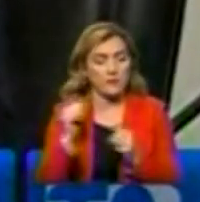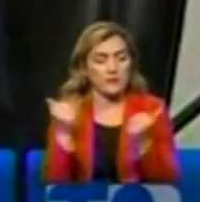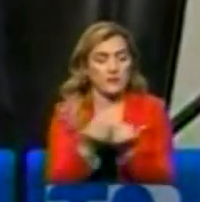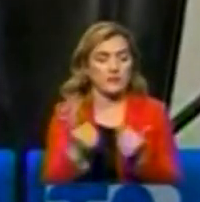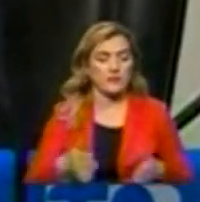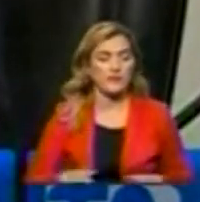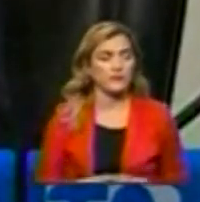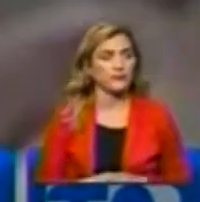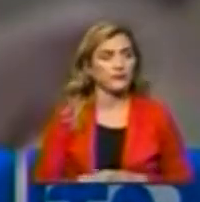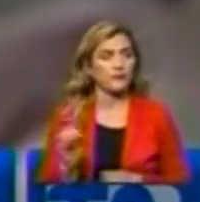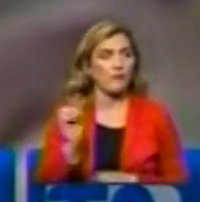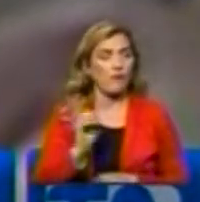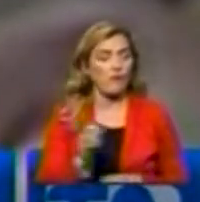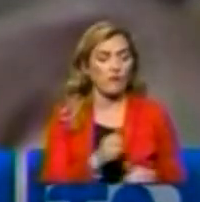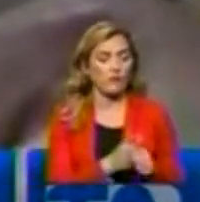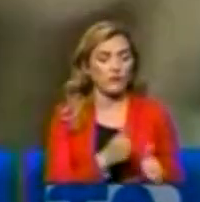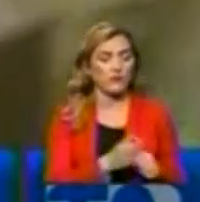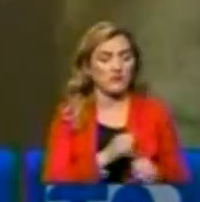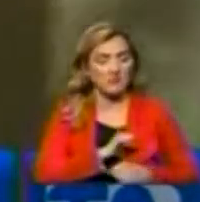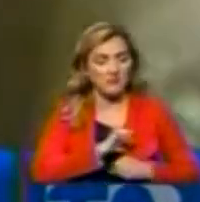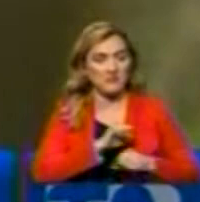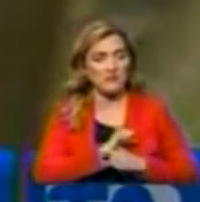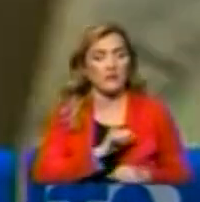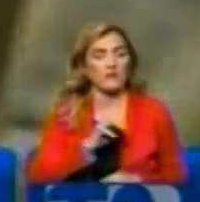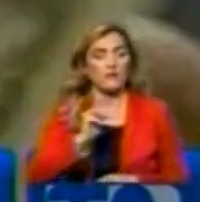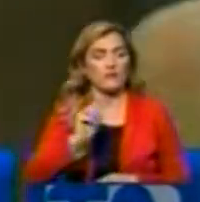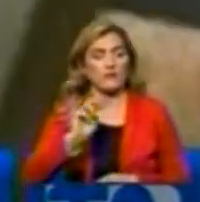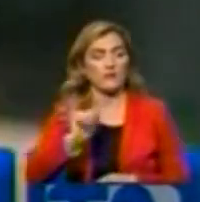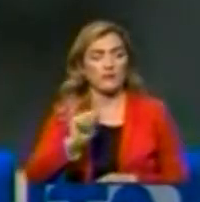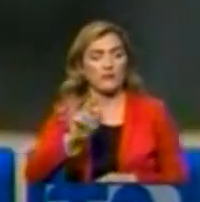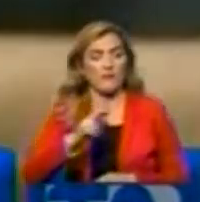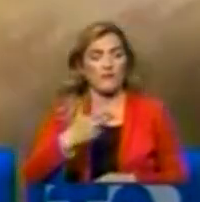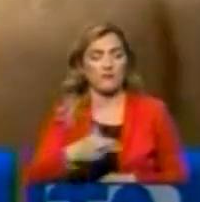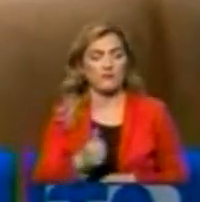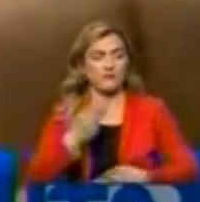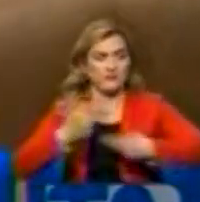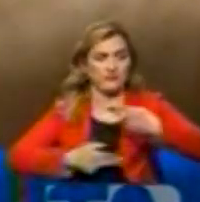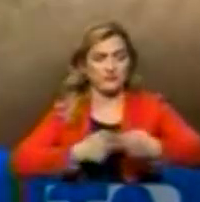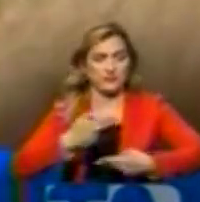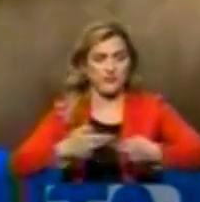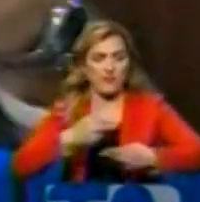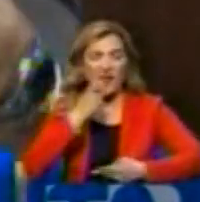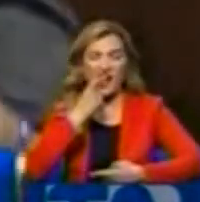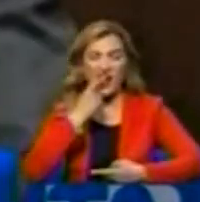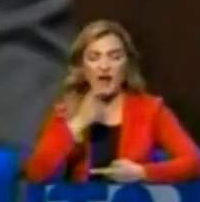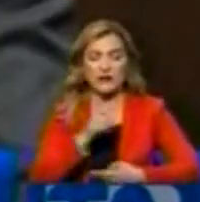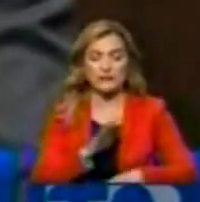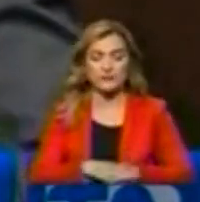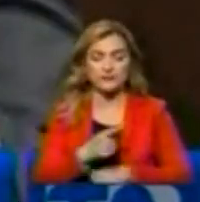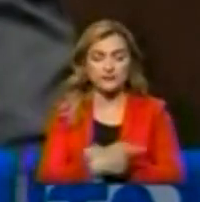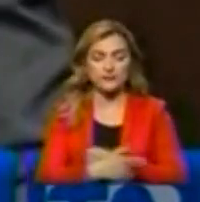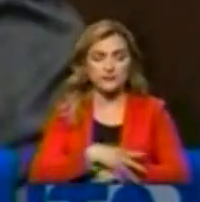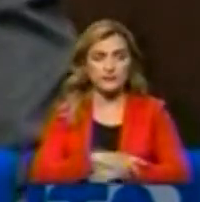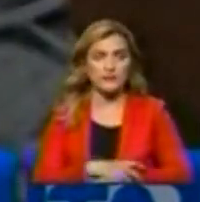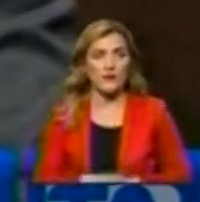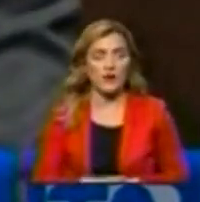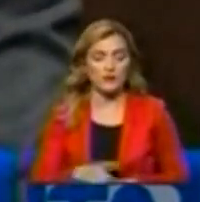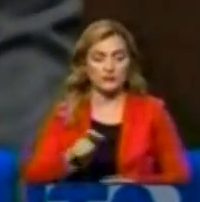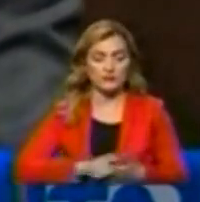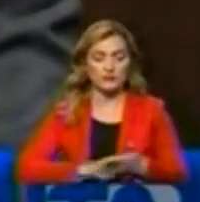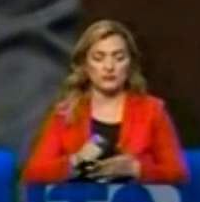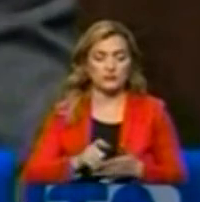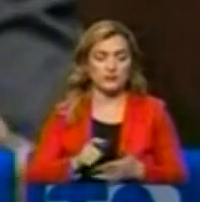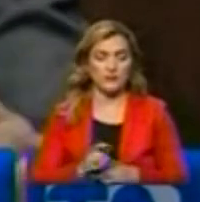Aguiñaga, o que fue cercano a Alberto March, procesado por lavado de activos en exportación de oro. Fui contratado por el estudio jurídico, la